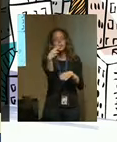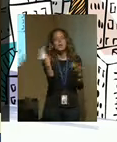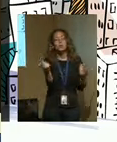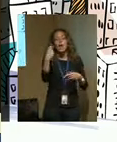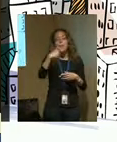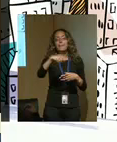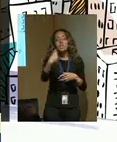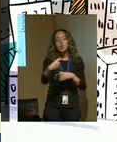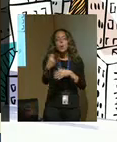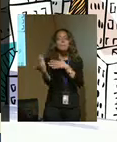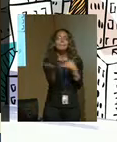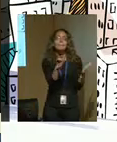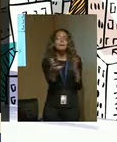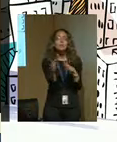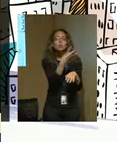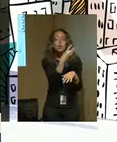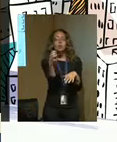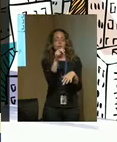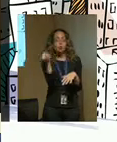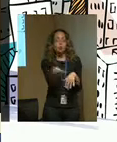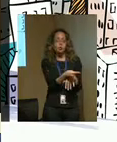ser alrededor de 400 euros.